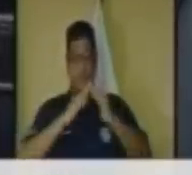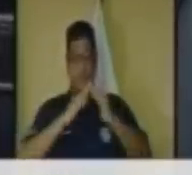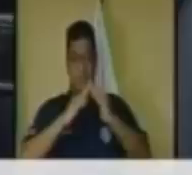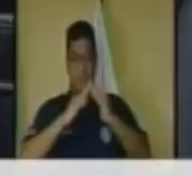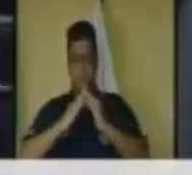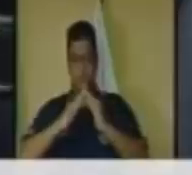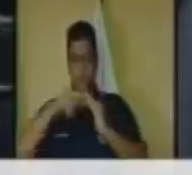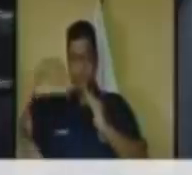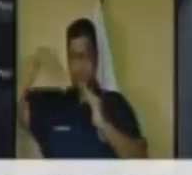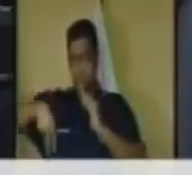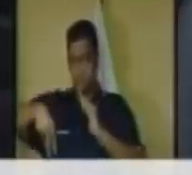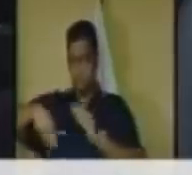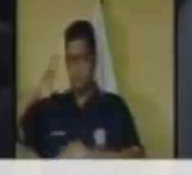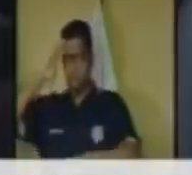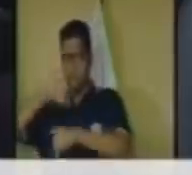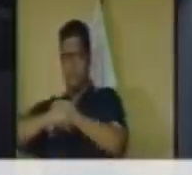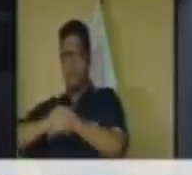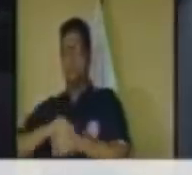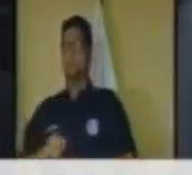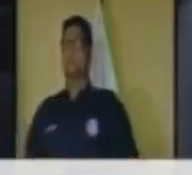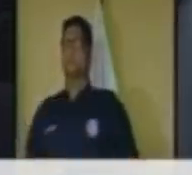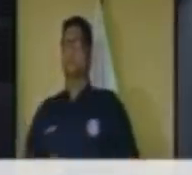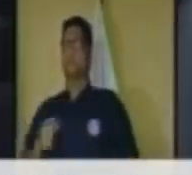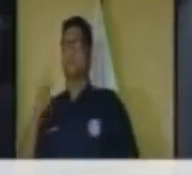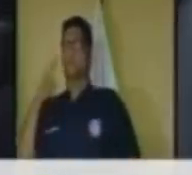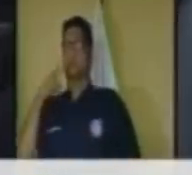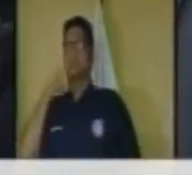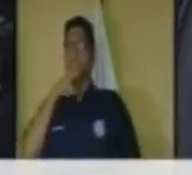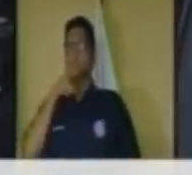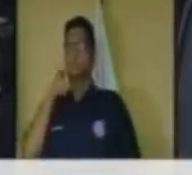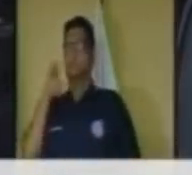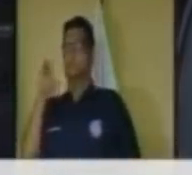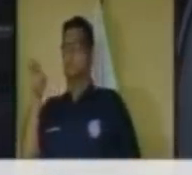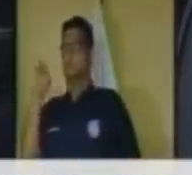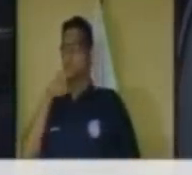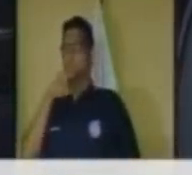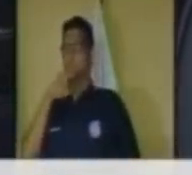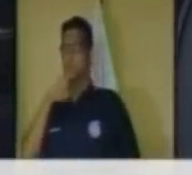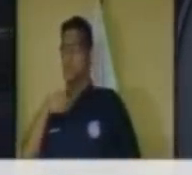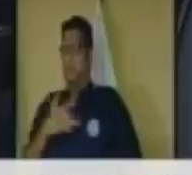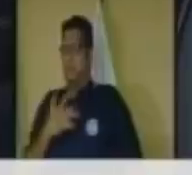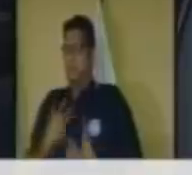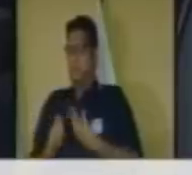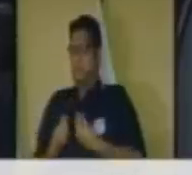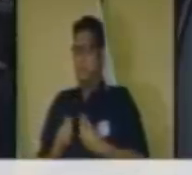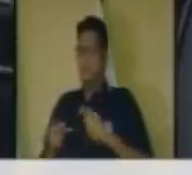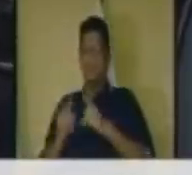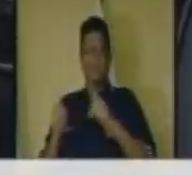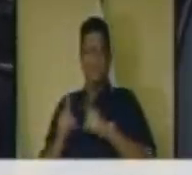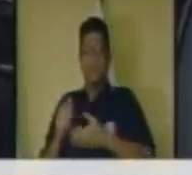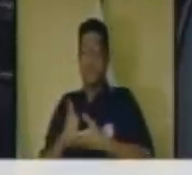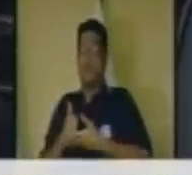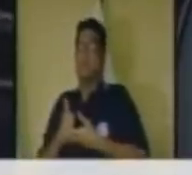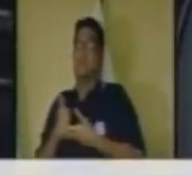para intimidar, sino que simplemente para que se cumpla la orden de cuarentena.